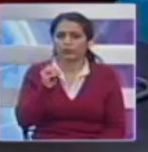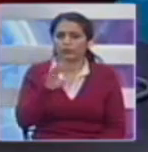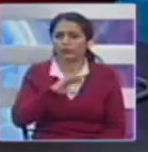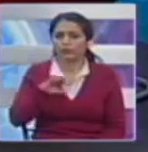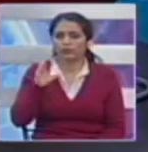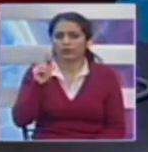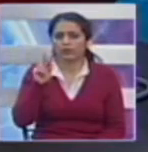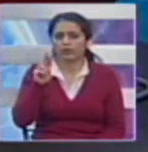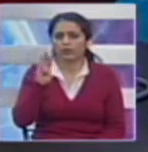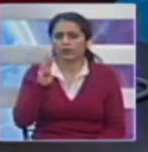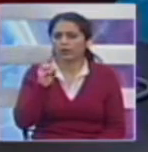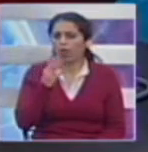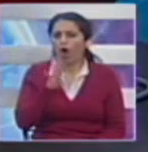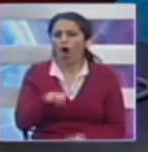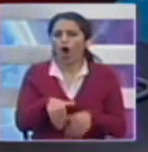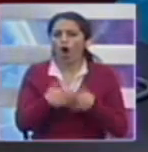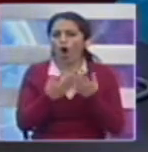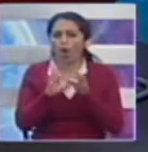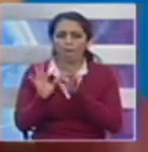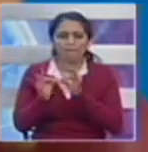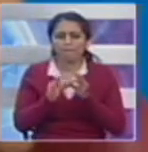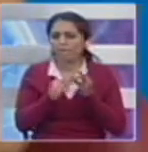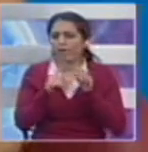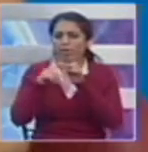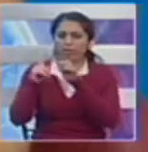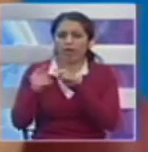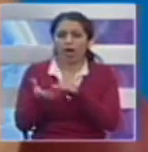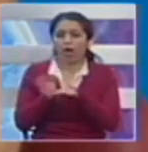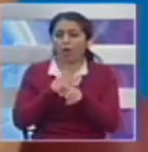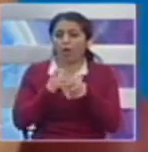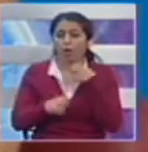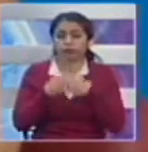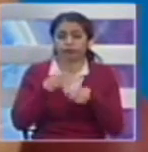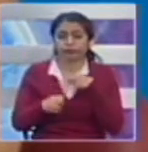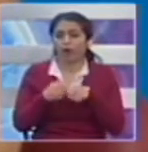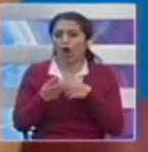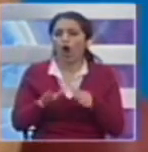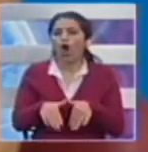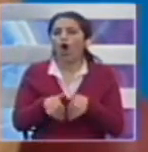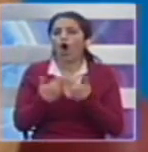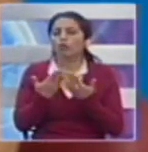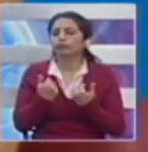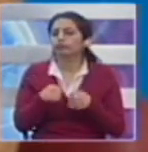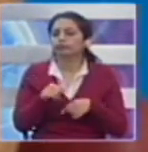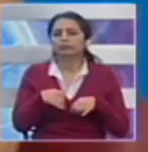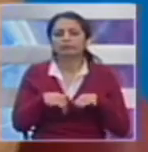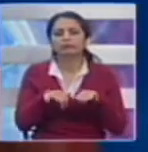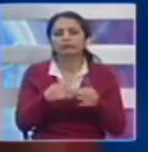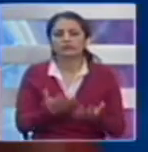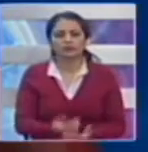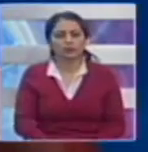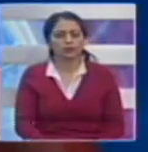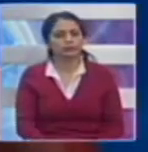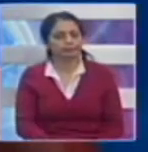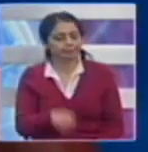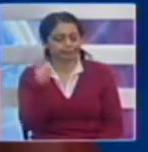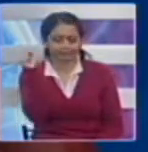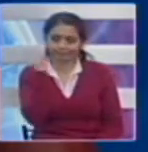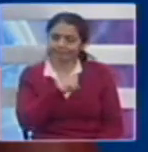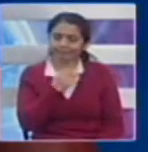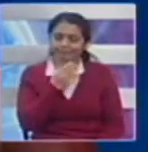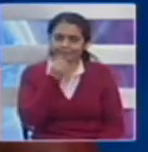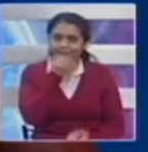temas de infraestructura, pues luego de la intervención y de todos los problemas que habían que corregir? ¿Cuál es el estado actual? Encantada, María Antonieta.